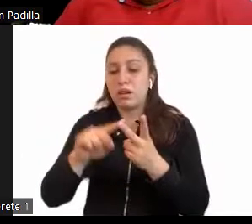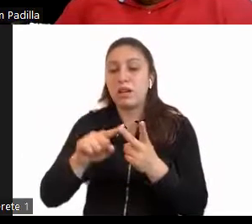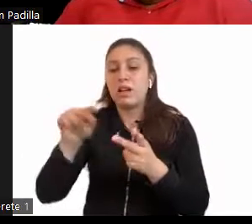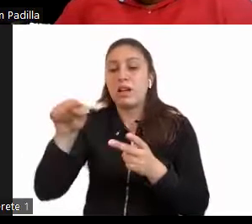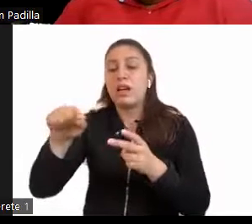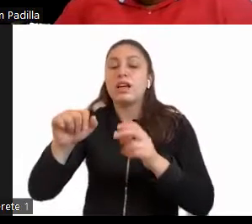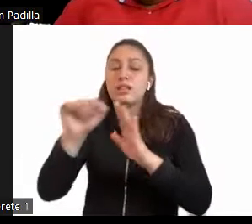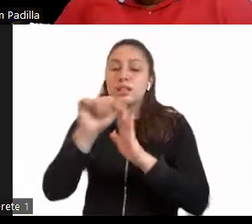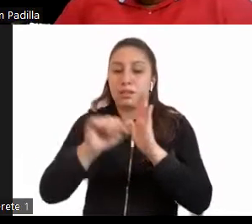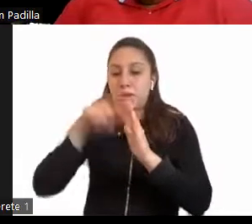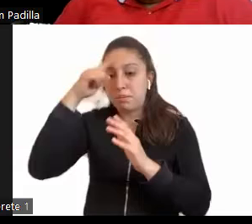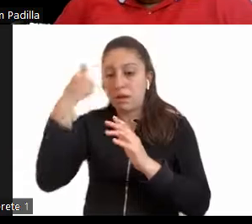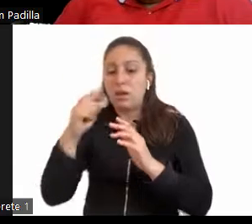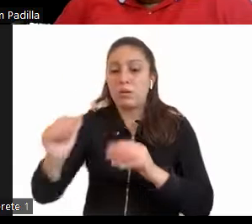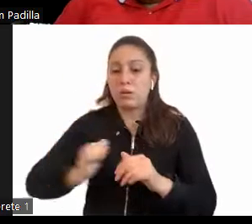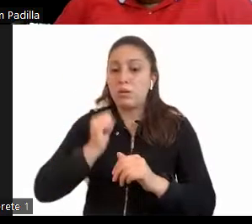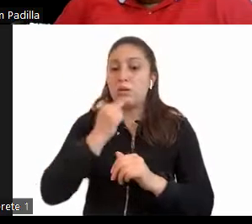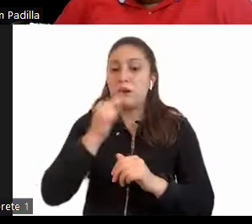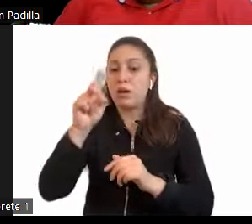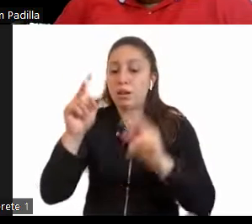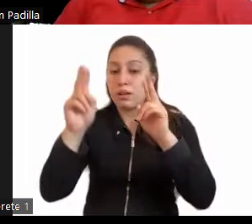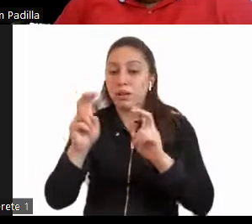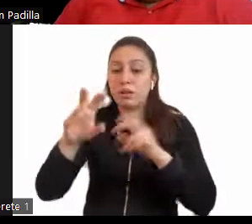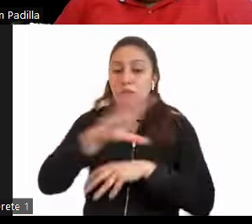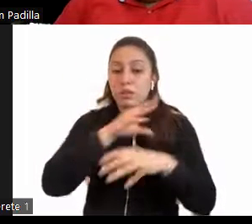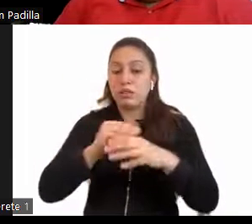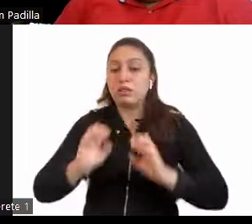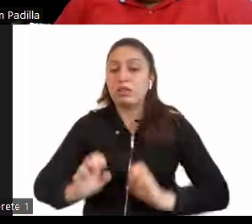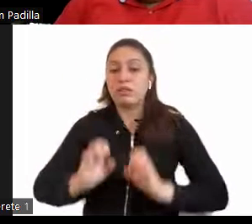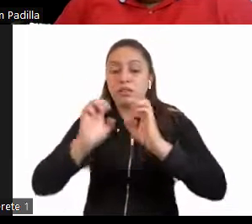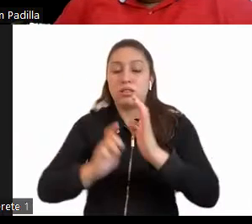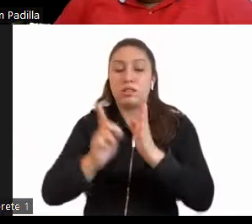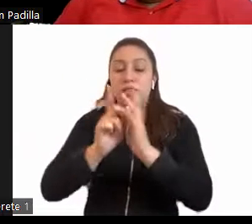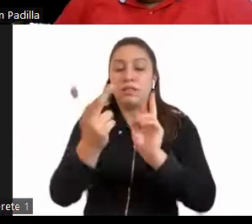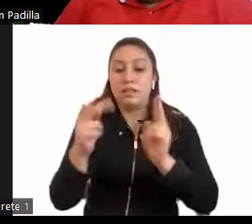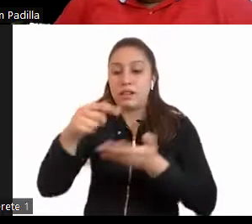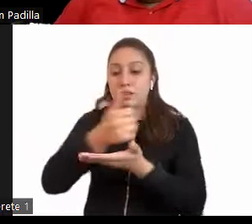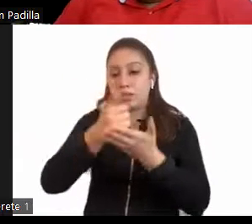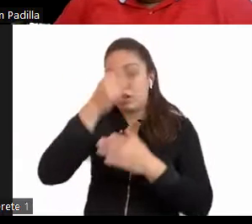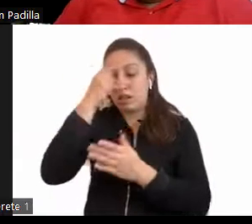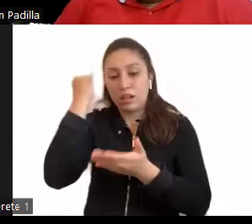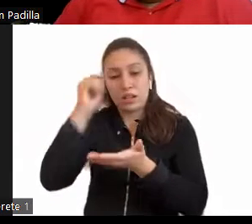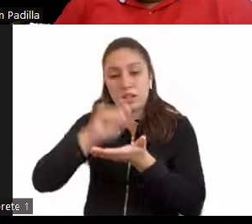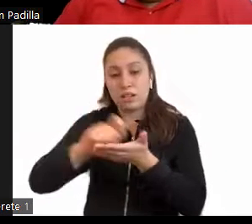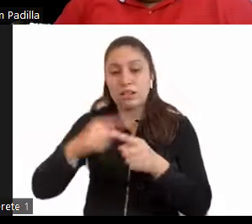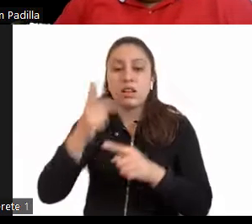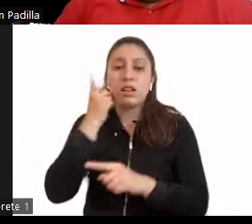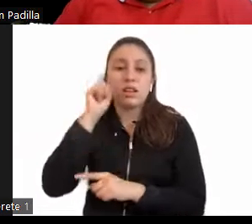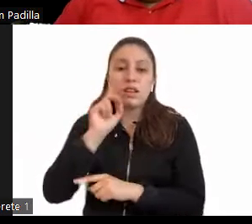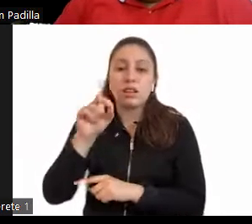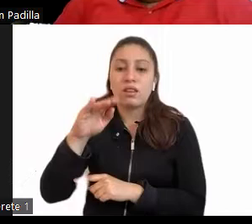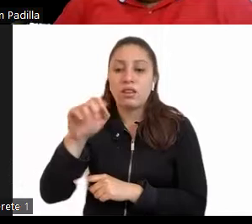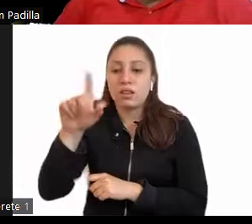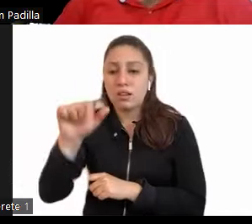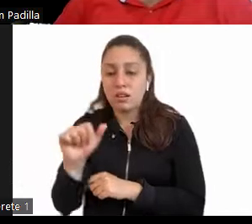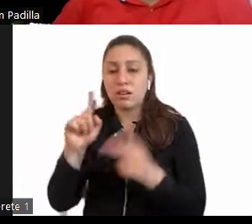y reutilización de aguas pluviales en todas las unidades habitacionales de la Ciudad de México, que suscribieron la diputada Daniela Gisela Álvarez Camacho